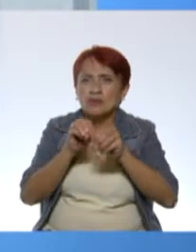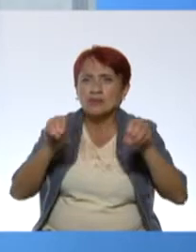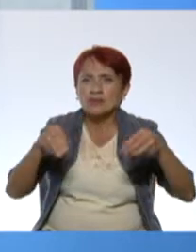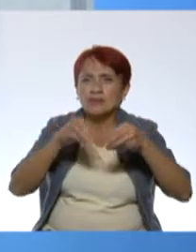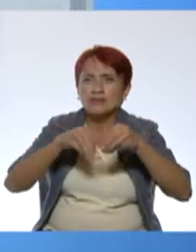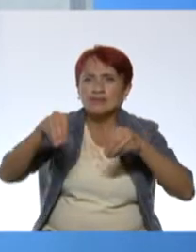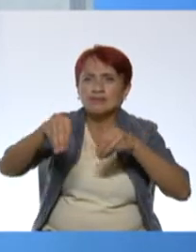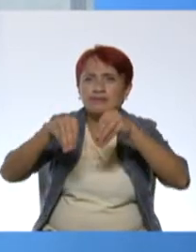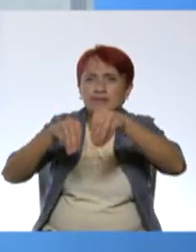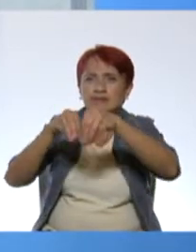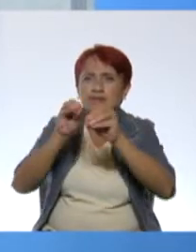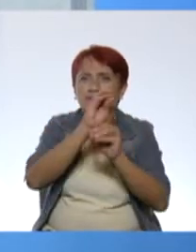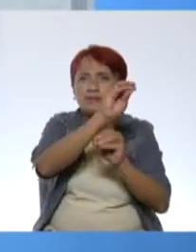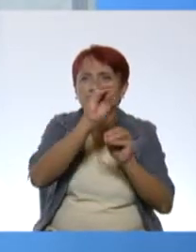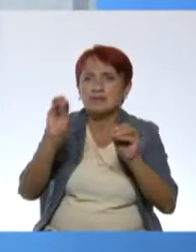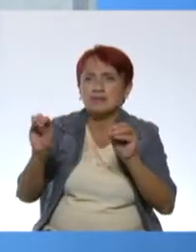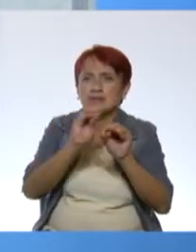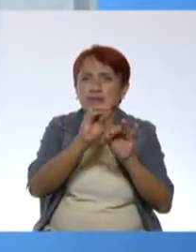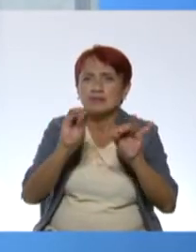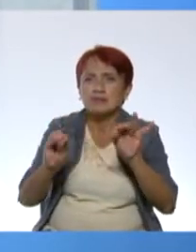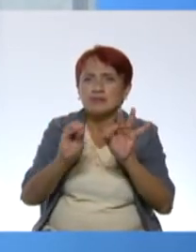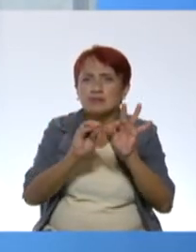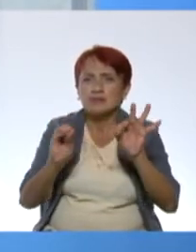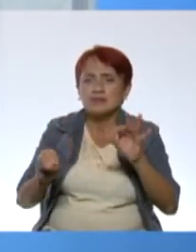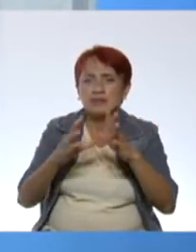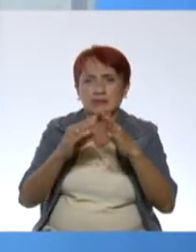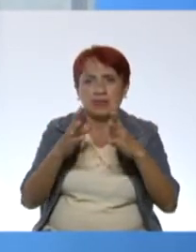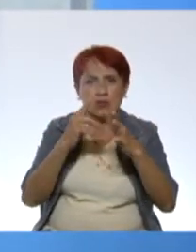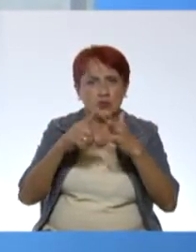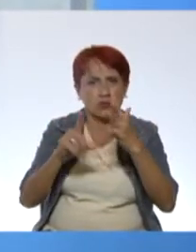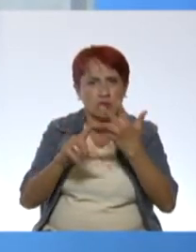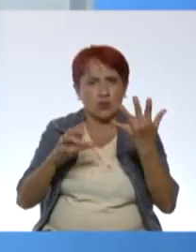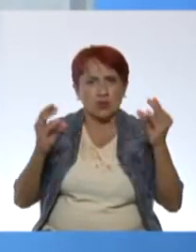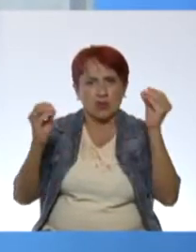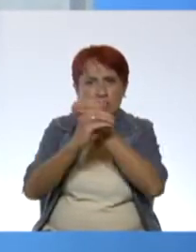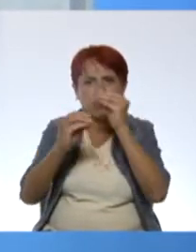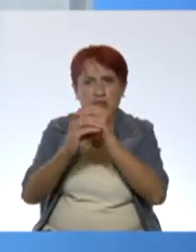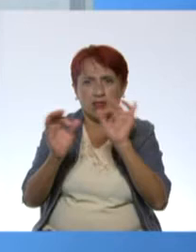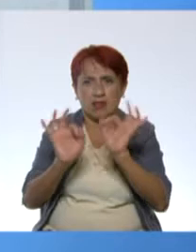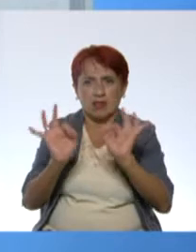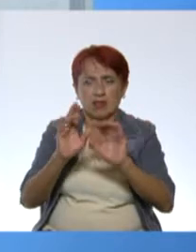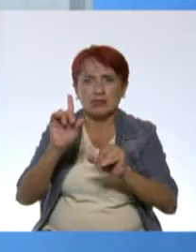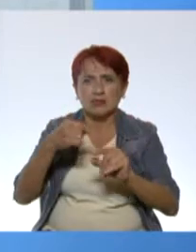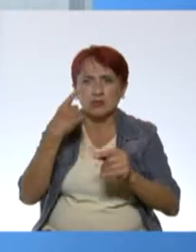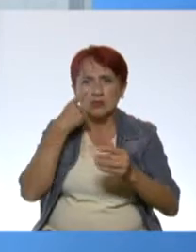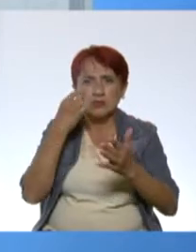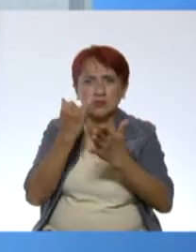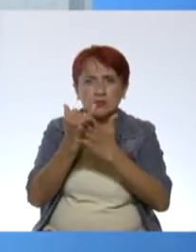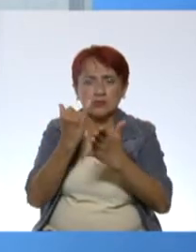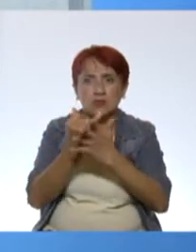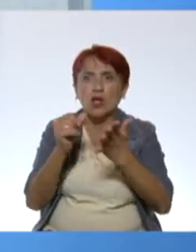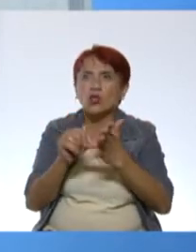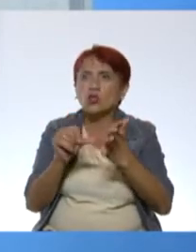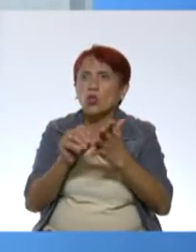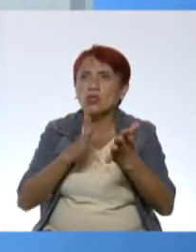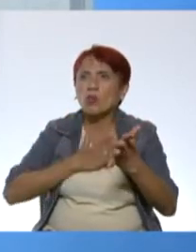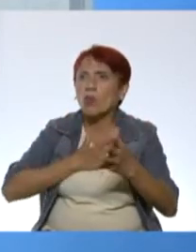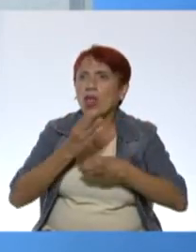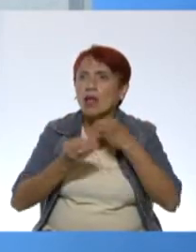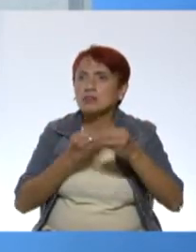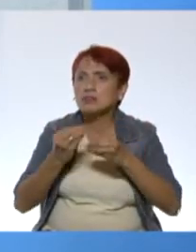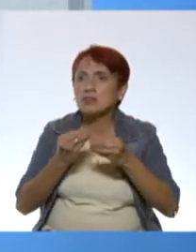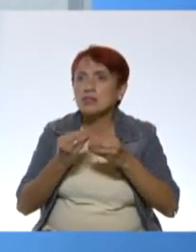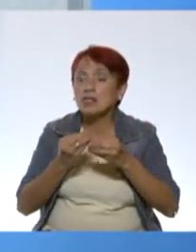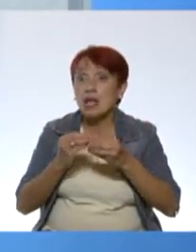a distribuir de manera aleatoria, pero sin generar distorsión a la vista. ¿Dónde lo